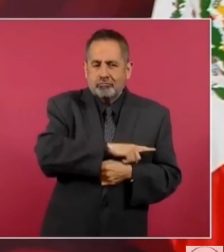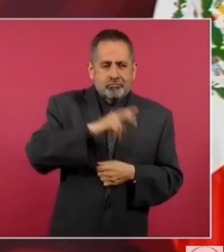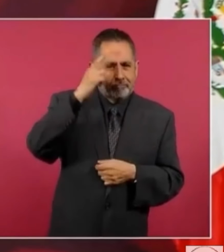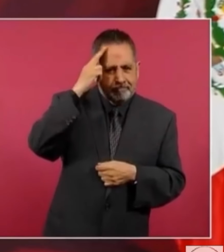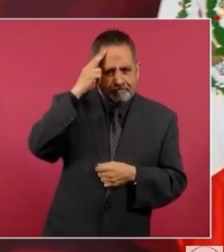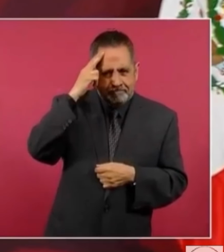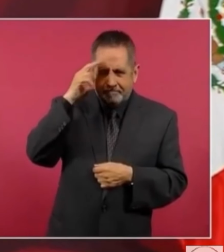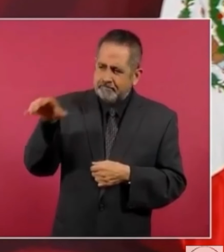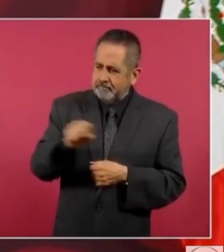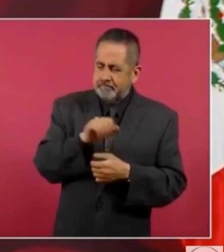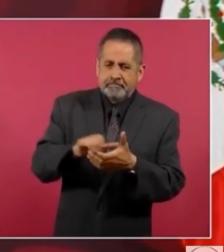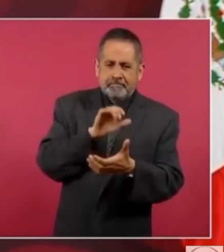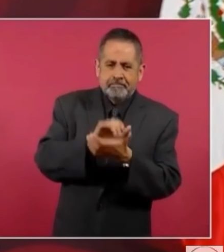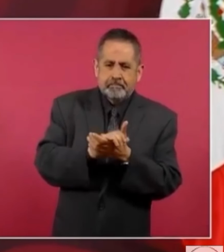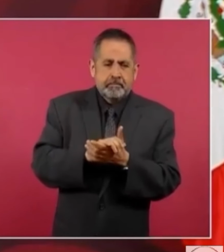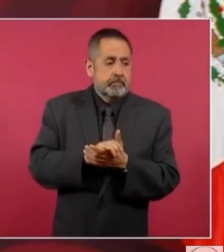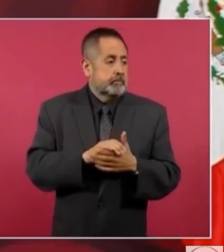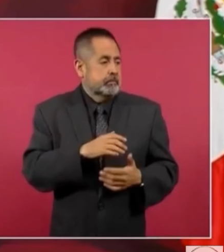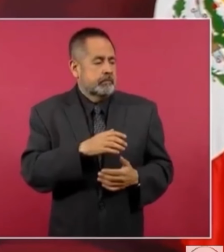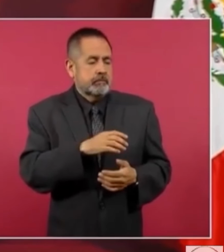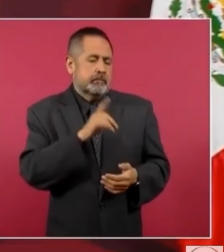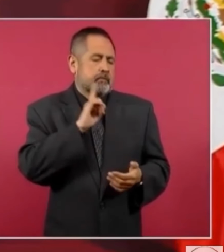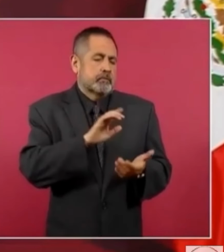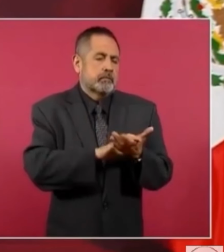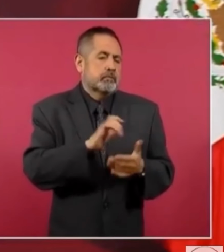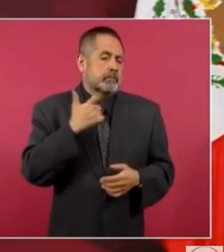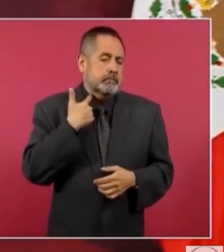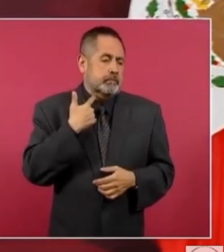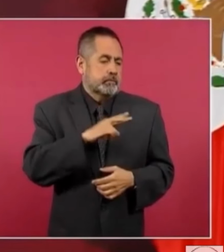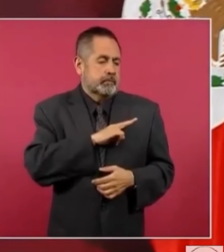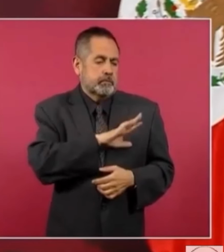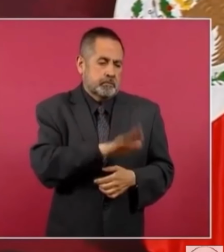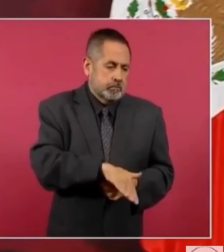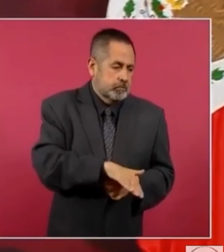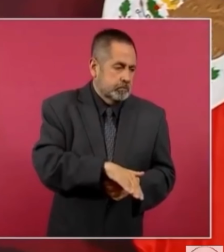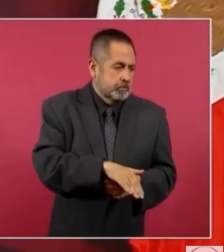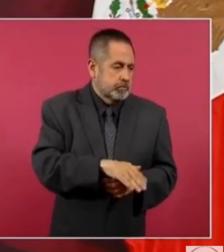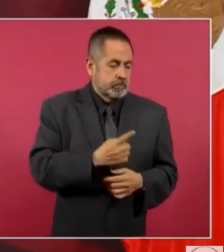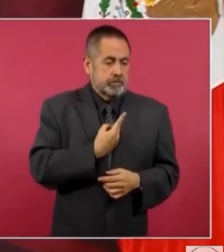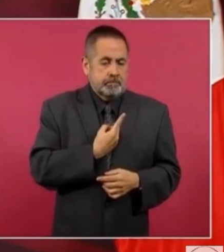con Porfirio, que había enviudado, era viudo,